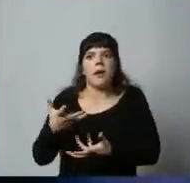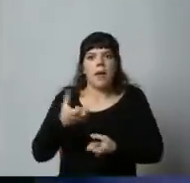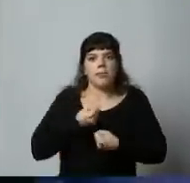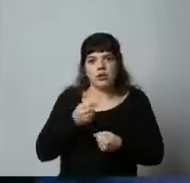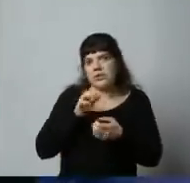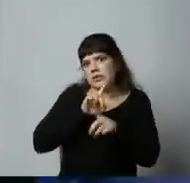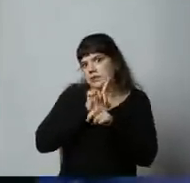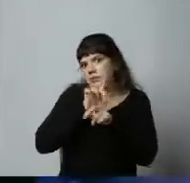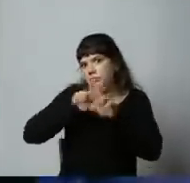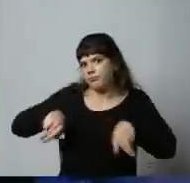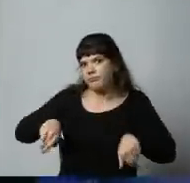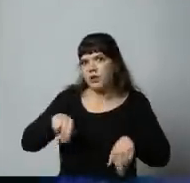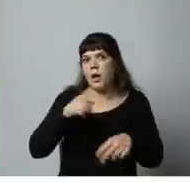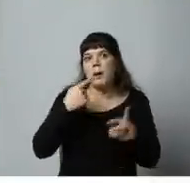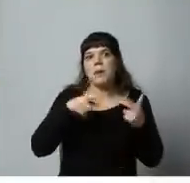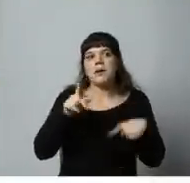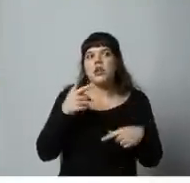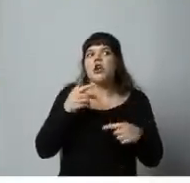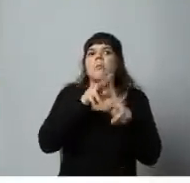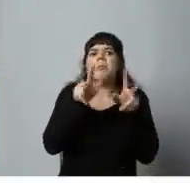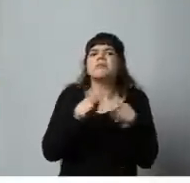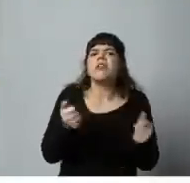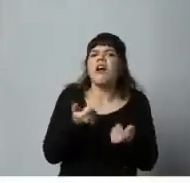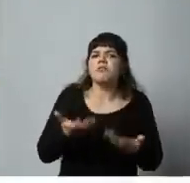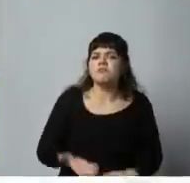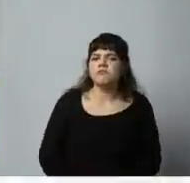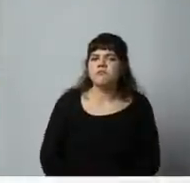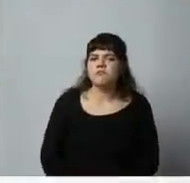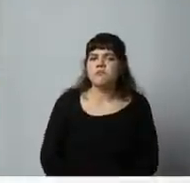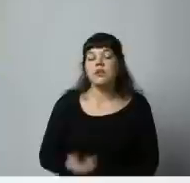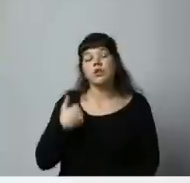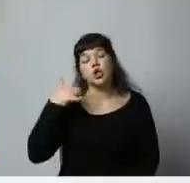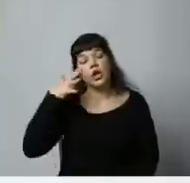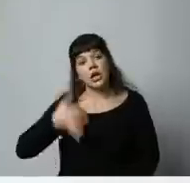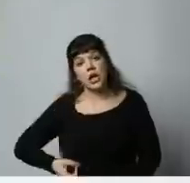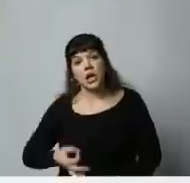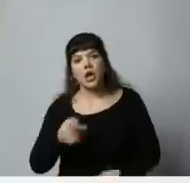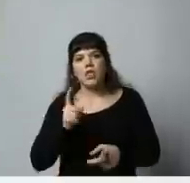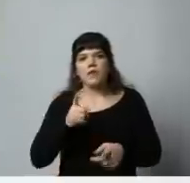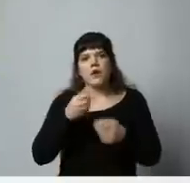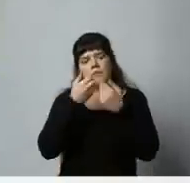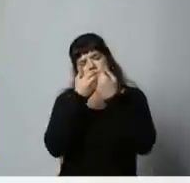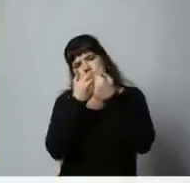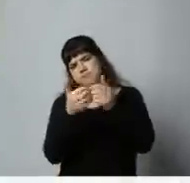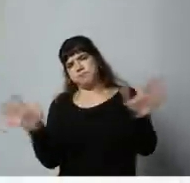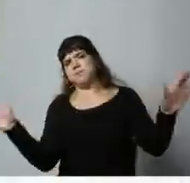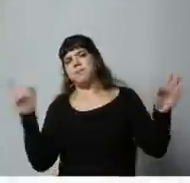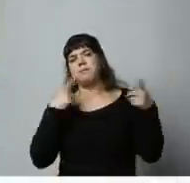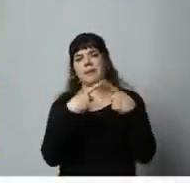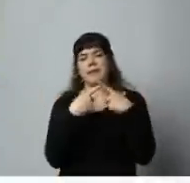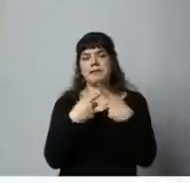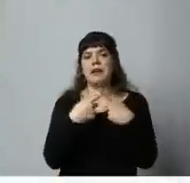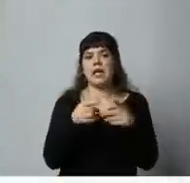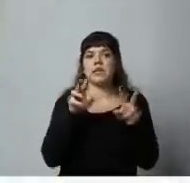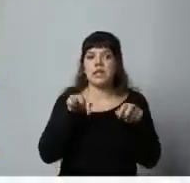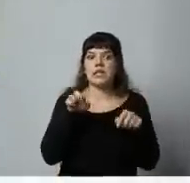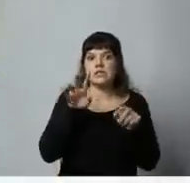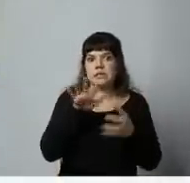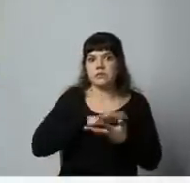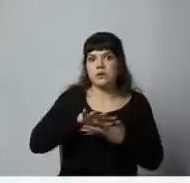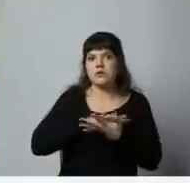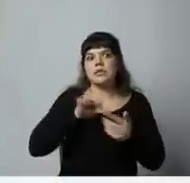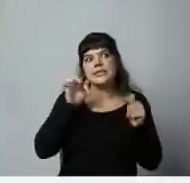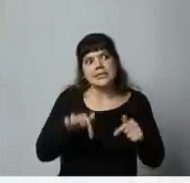sindicatos si es que hay alguna no yo creo que hay que abrir un gran debate en el campo popular que levante una perspectiva digamos Esta es